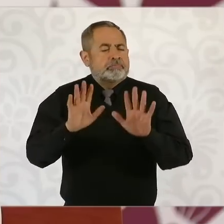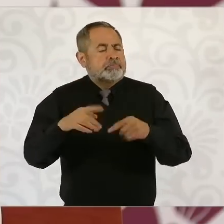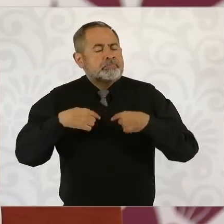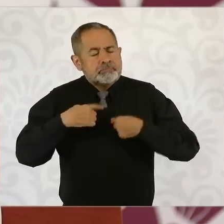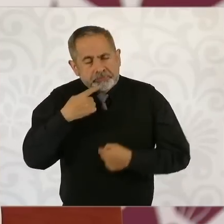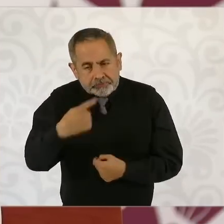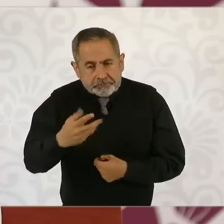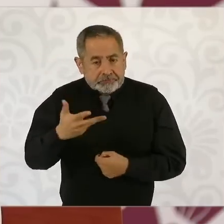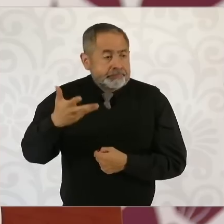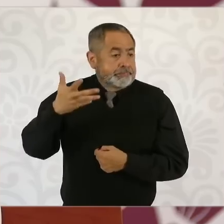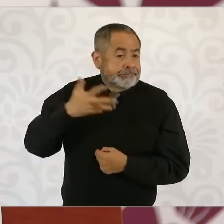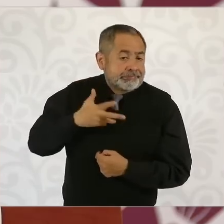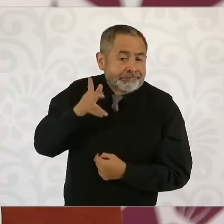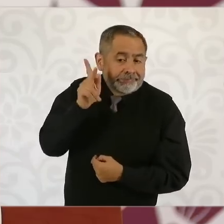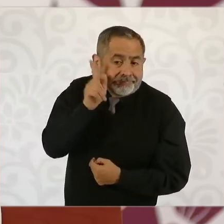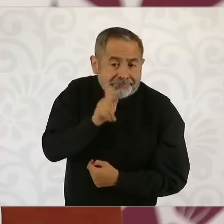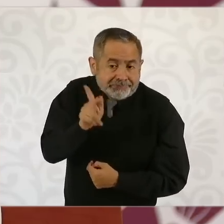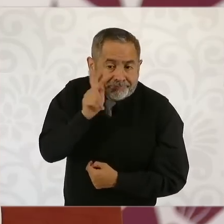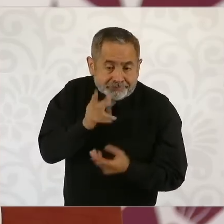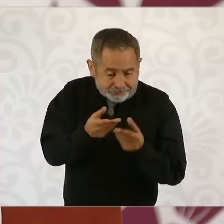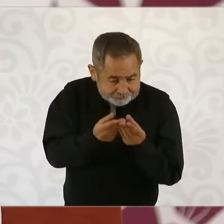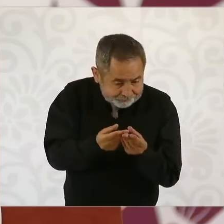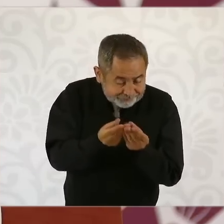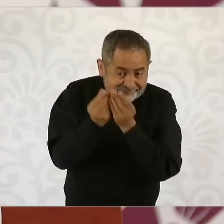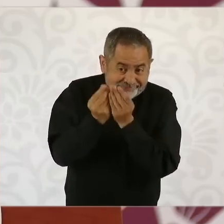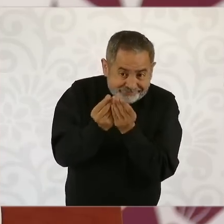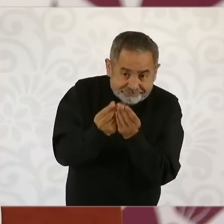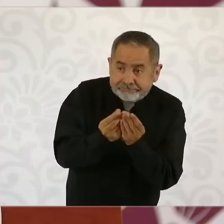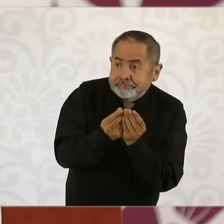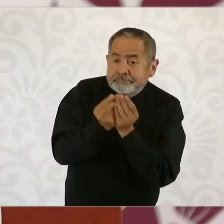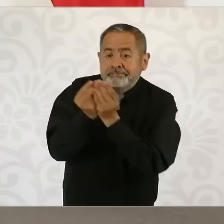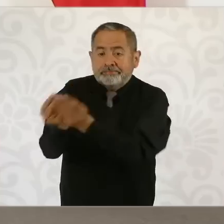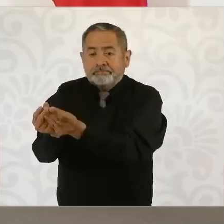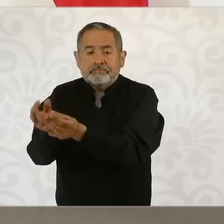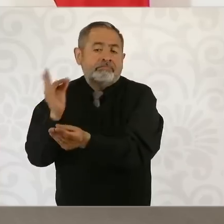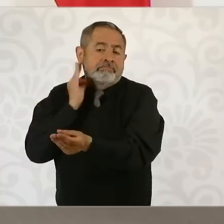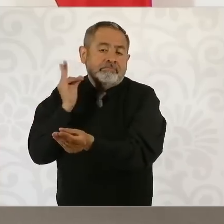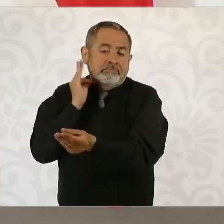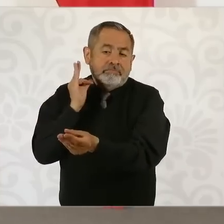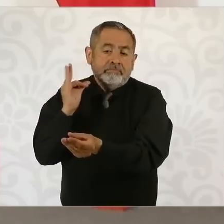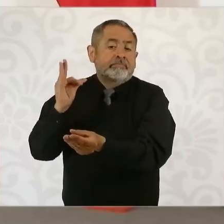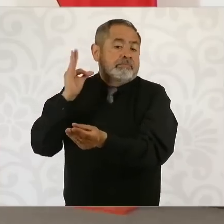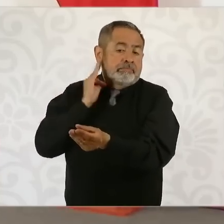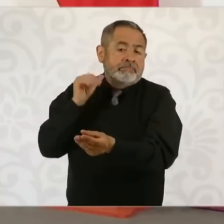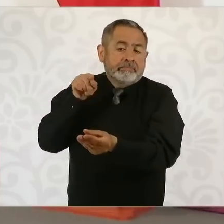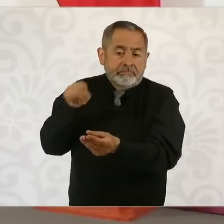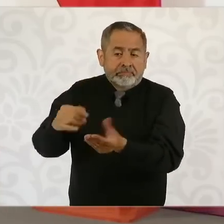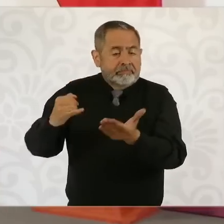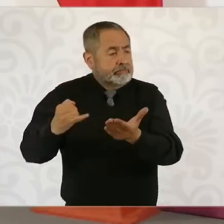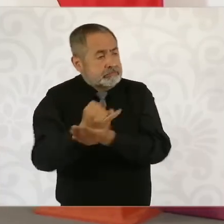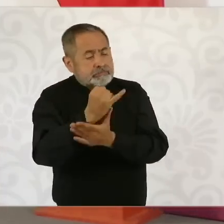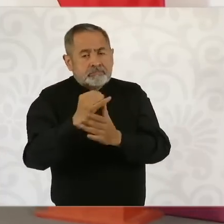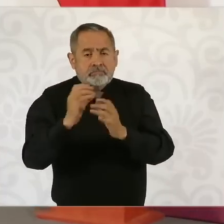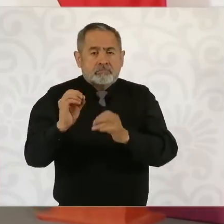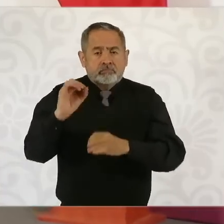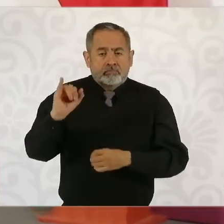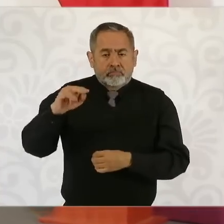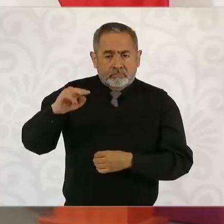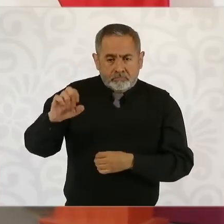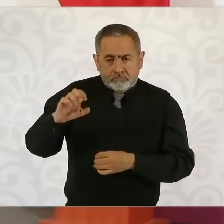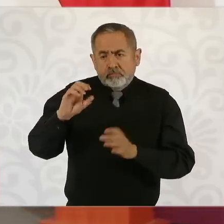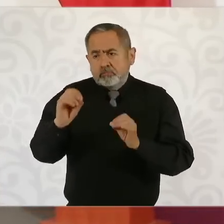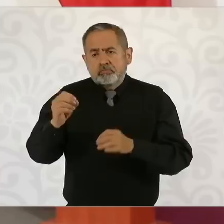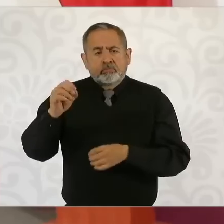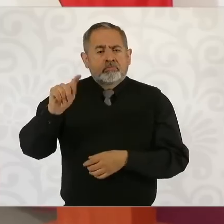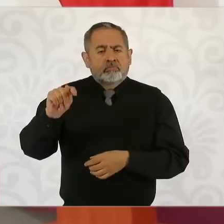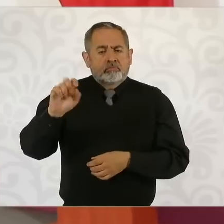caso, pues que se pregunte a la Fiscalía y que tome la decisión el INE o el tribunal, que es finalmente